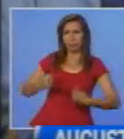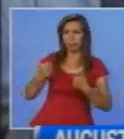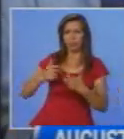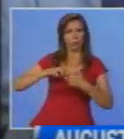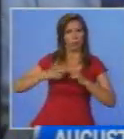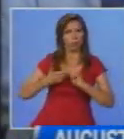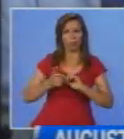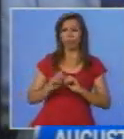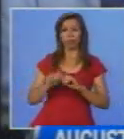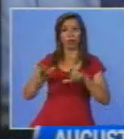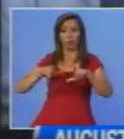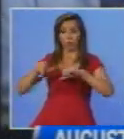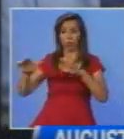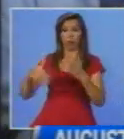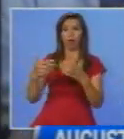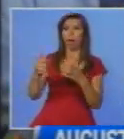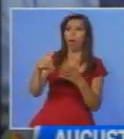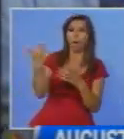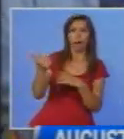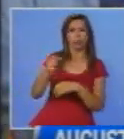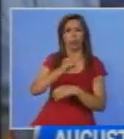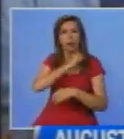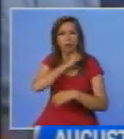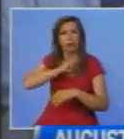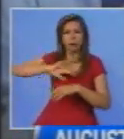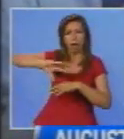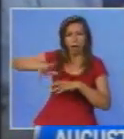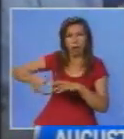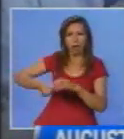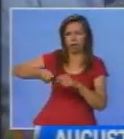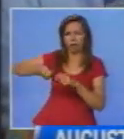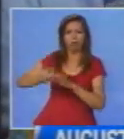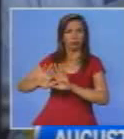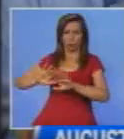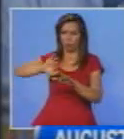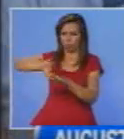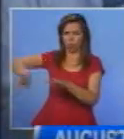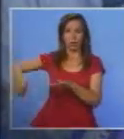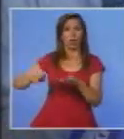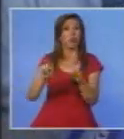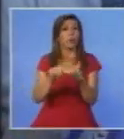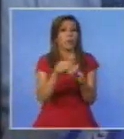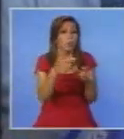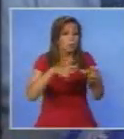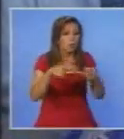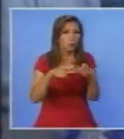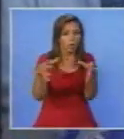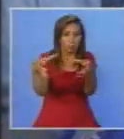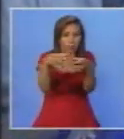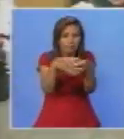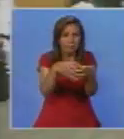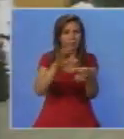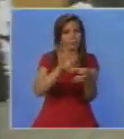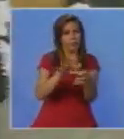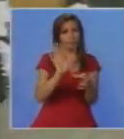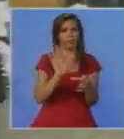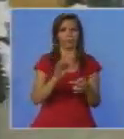están en un pabellón alejado de las personas que están detenidos por otro tipo de delitos.